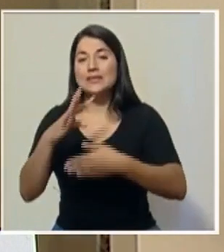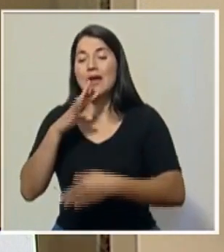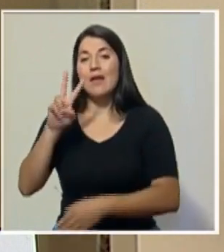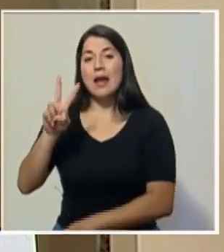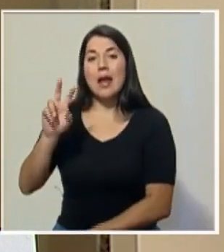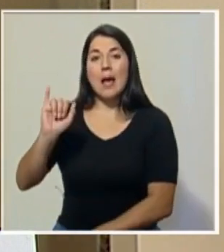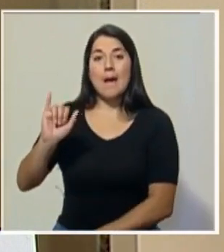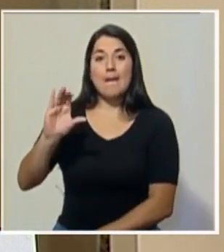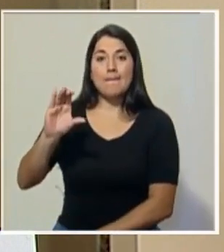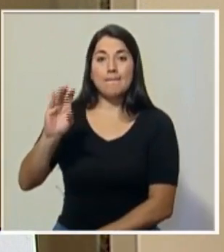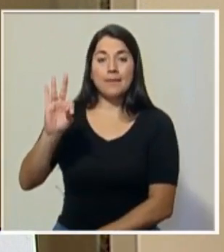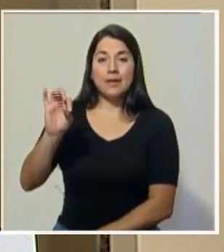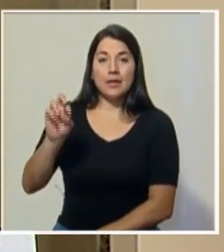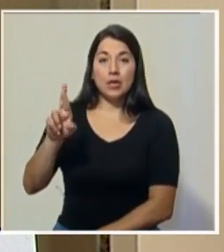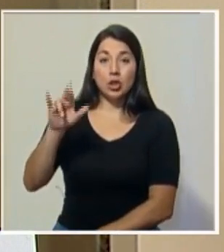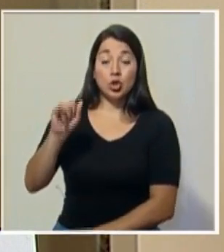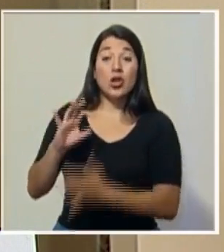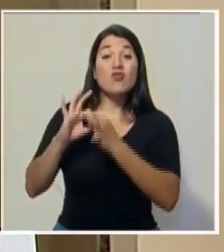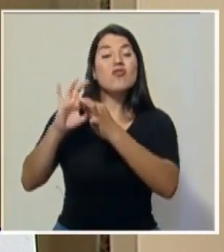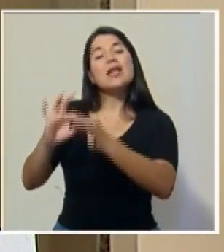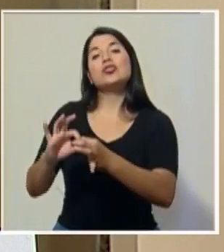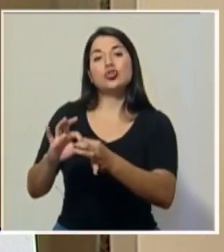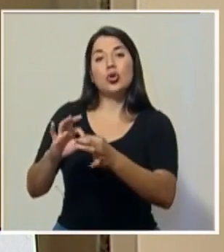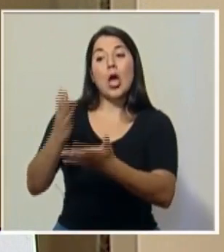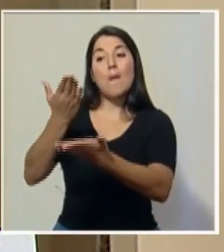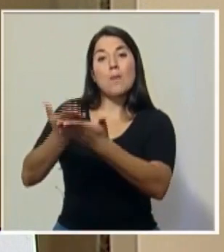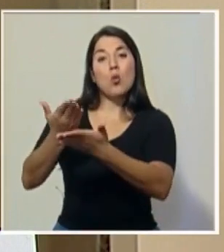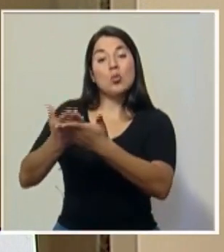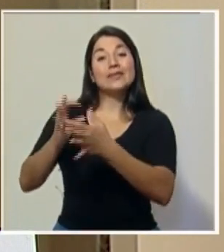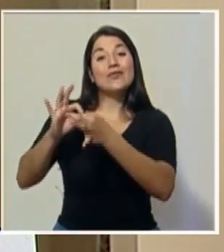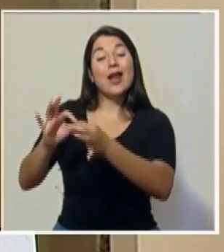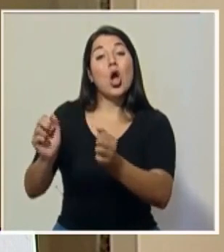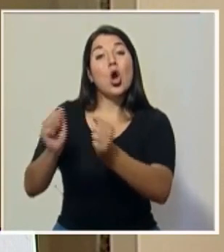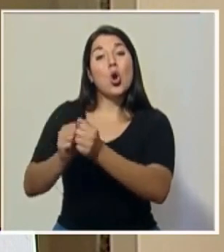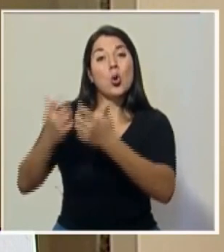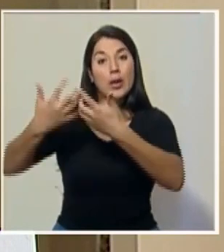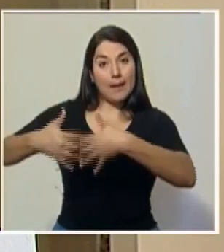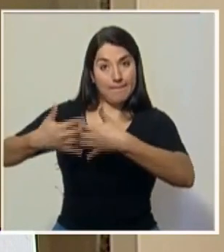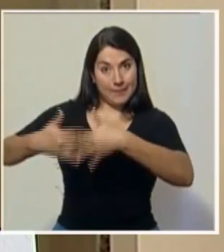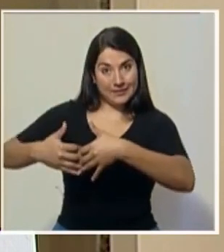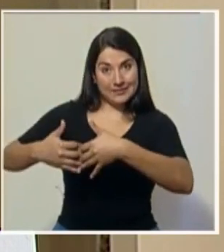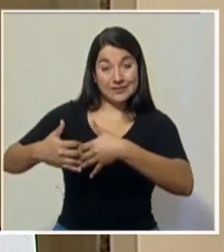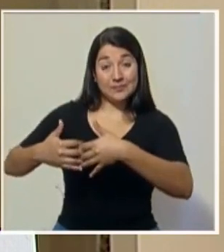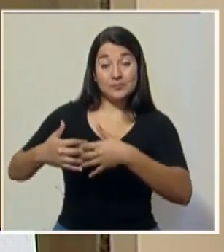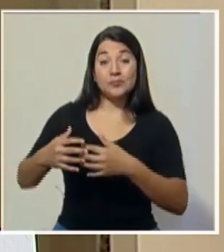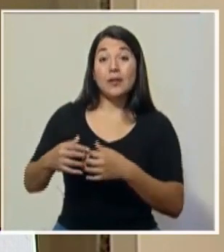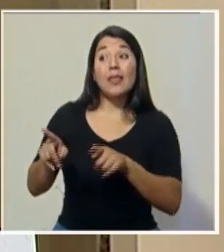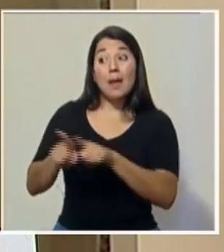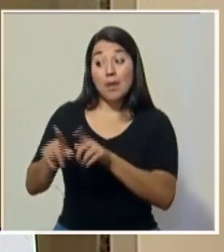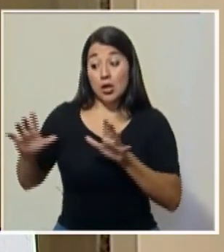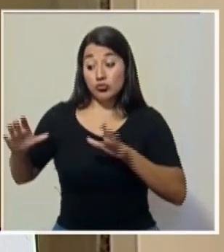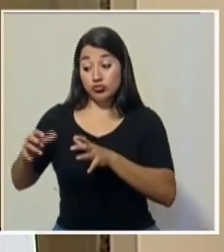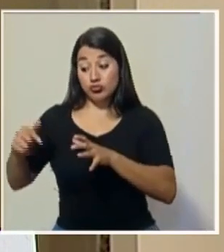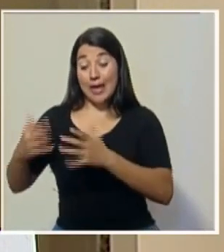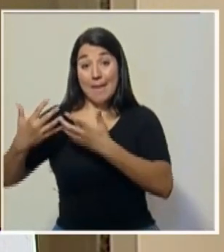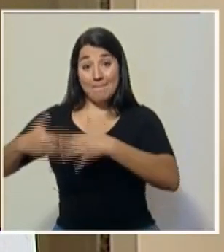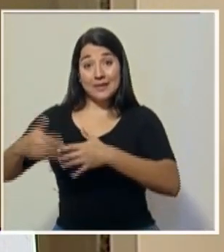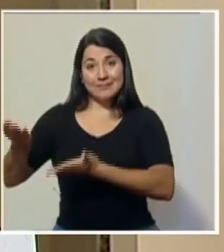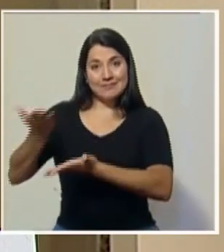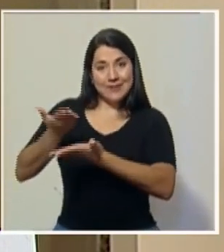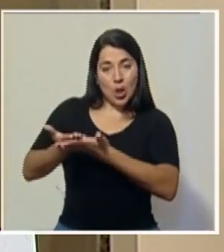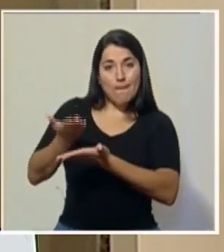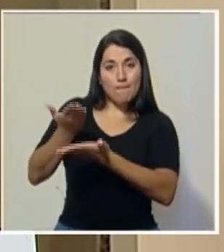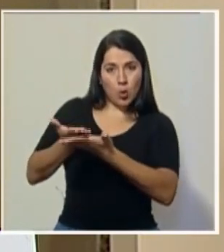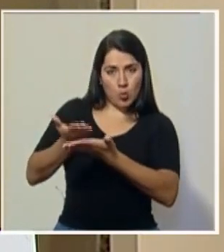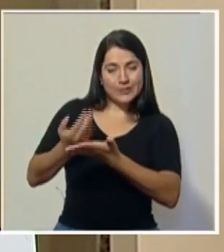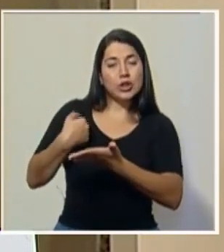gestión de las diferentes cámaras empresariales y las propuestas que nos han hecho llegar. Algunos avances los tomaremos hoy,